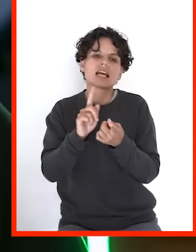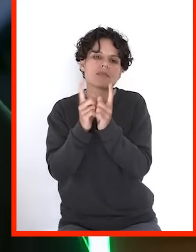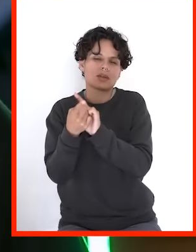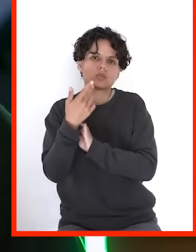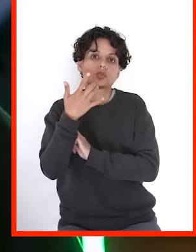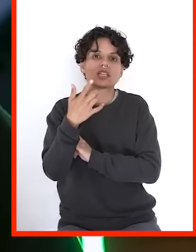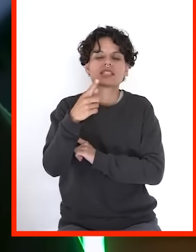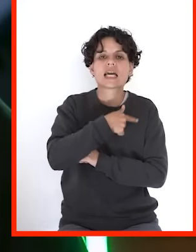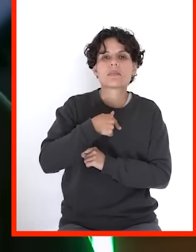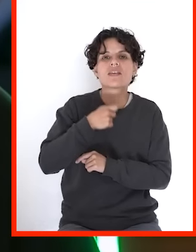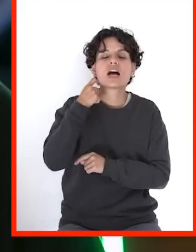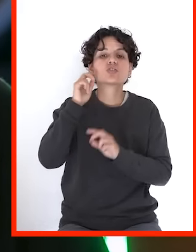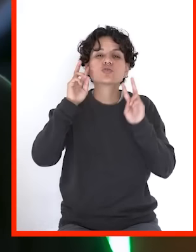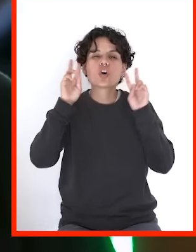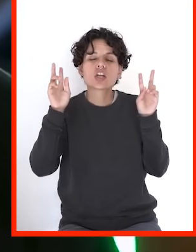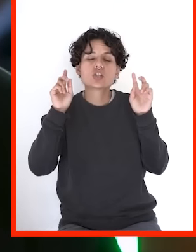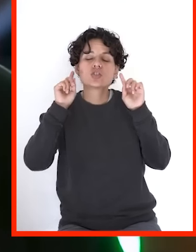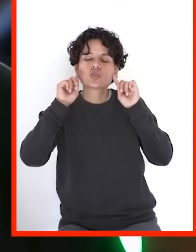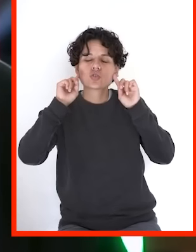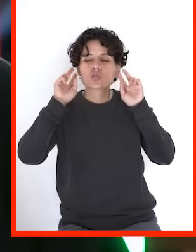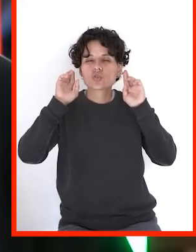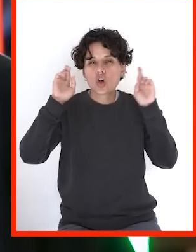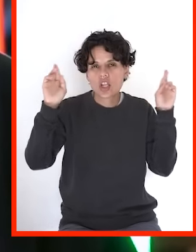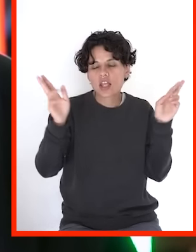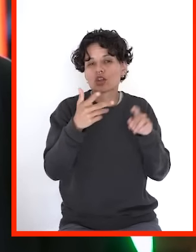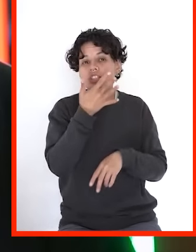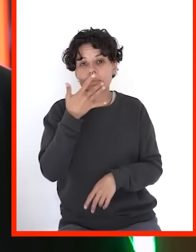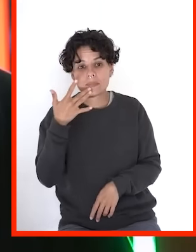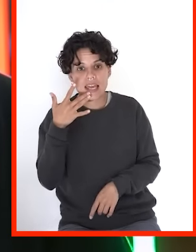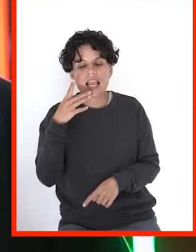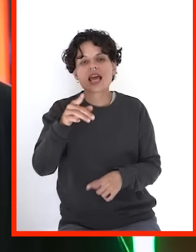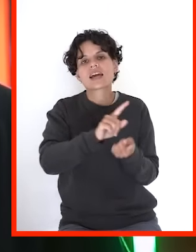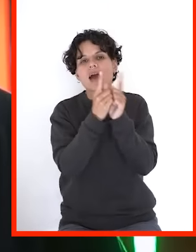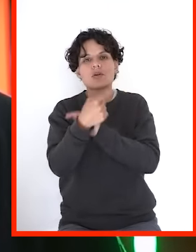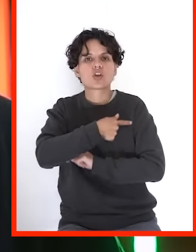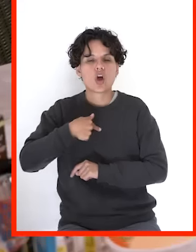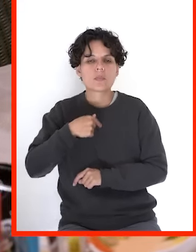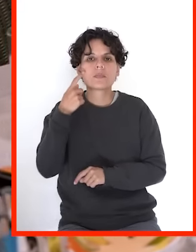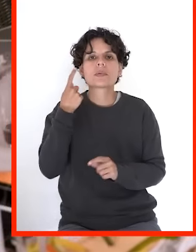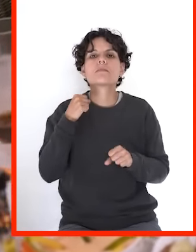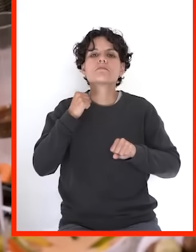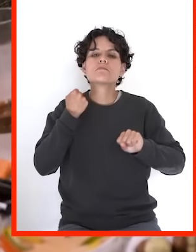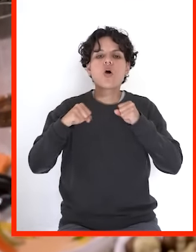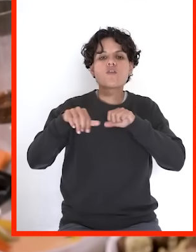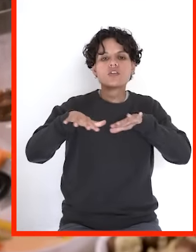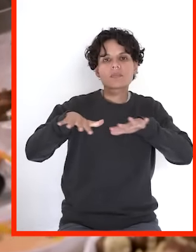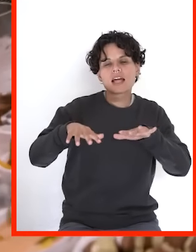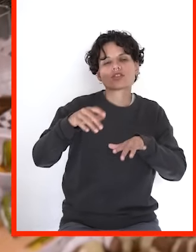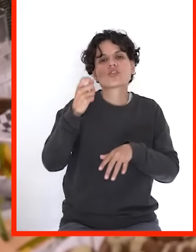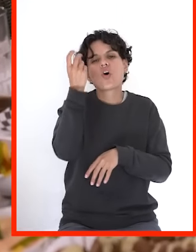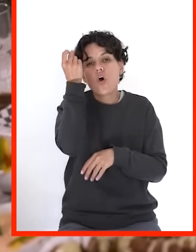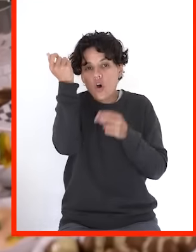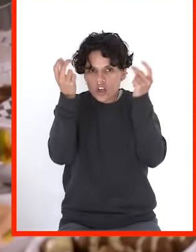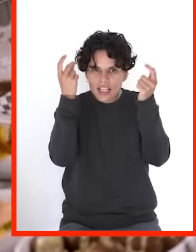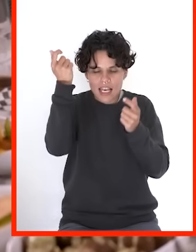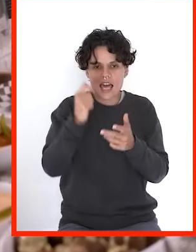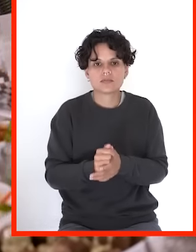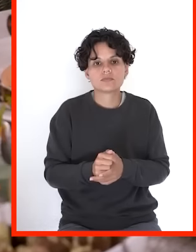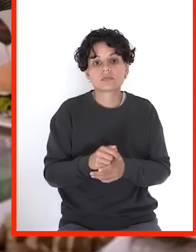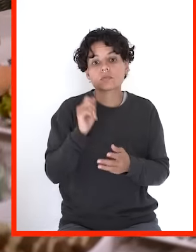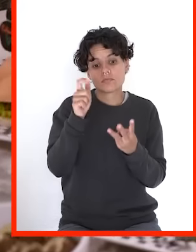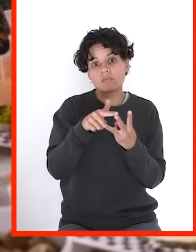puso. El Semilla empezó ese tema y él le puso a la canción Movimiento Original. O sea, al Semilla le demos mucho weón, ¿eh? Sí. Grande, o sea, Semilla.